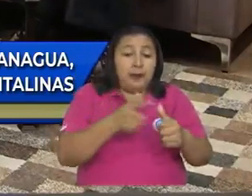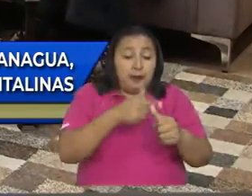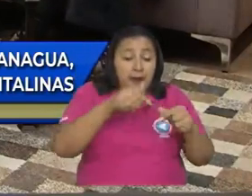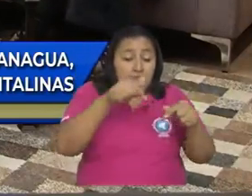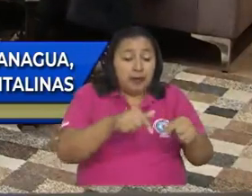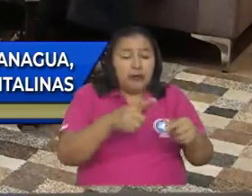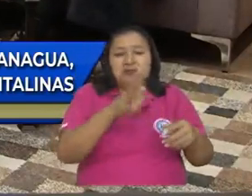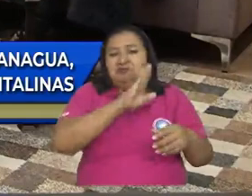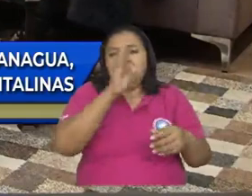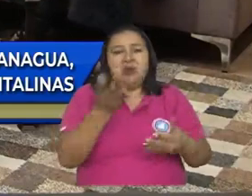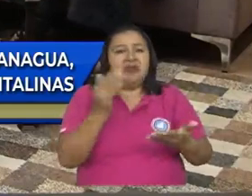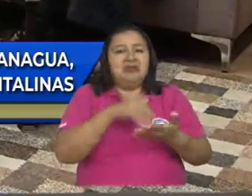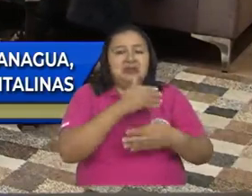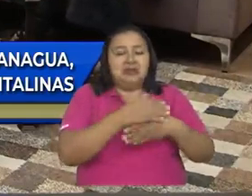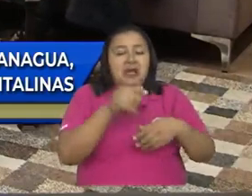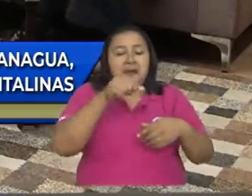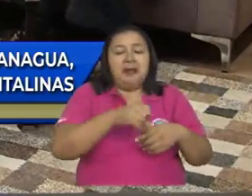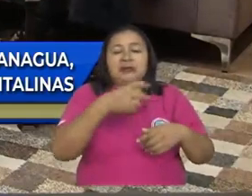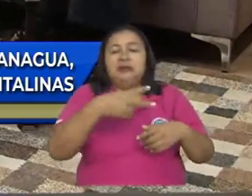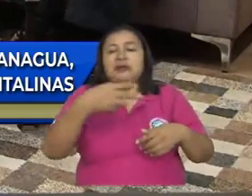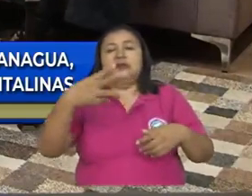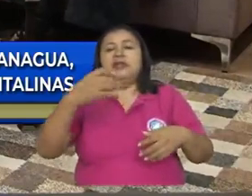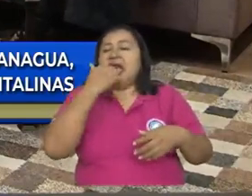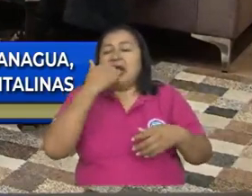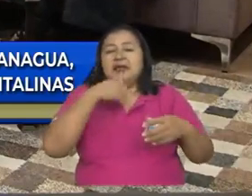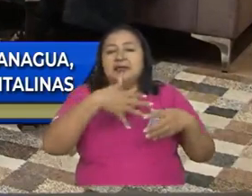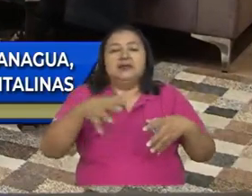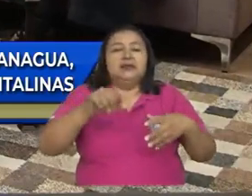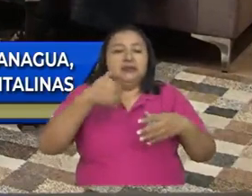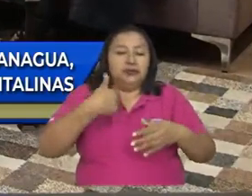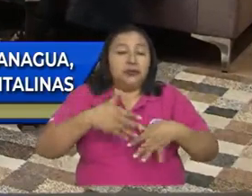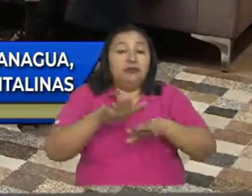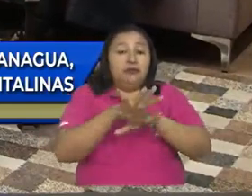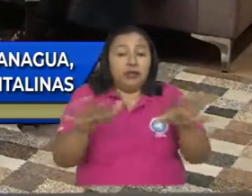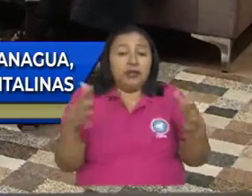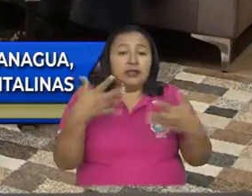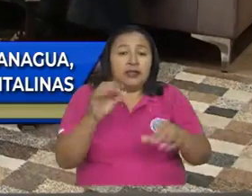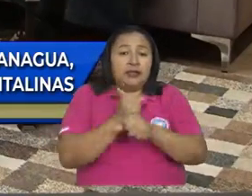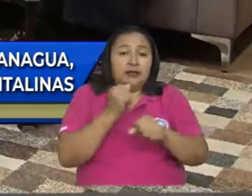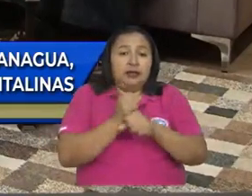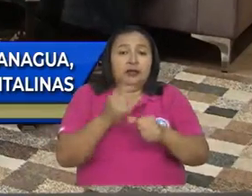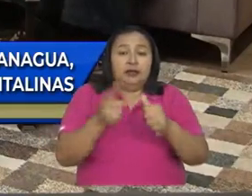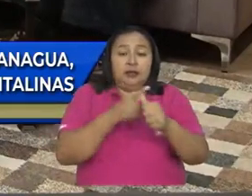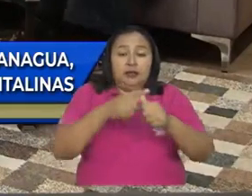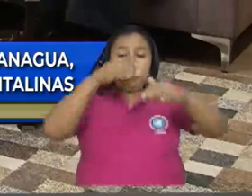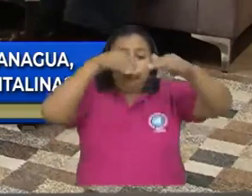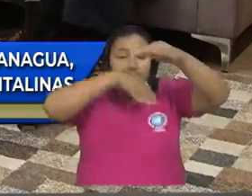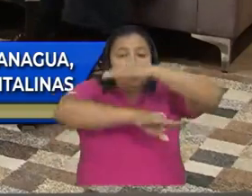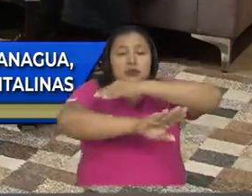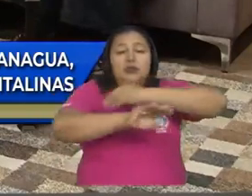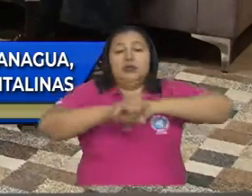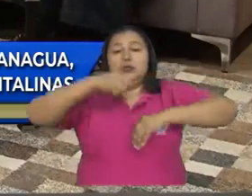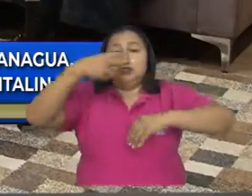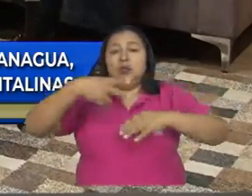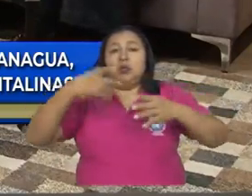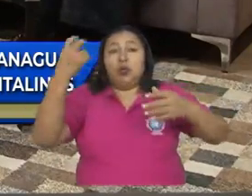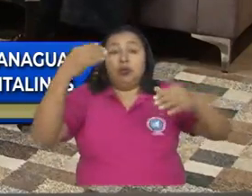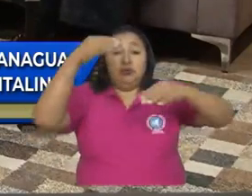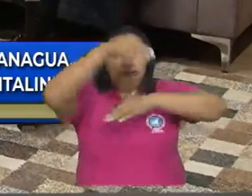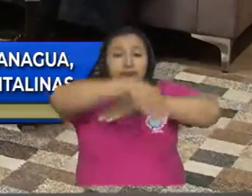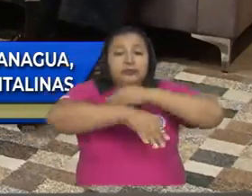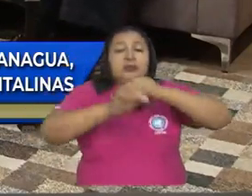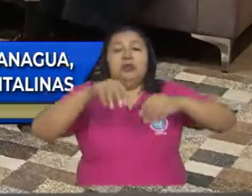segunda. Aquí hay primera, segunda, tercera, cuarta, quinta, sexta, y cuando ves ya vamos por el primer paso a desnivel, después el otro ya es doble, después el otro